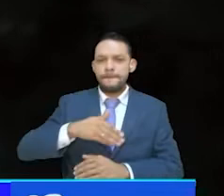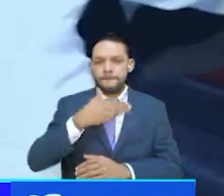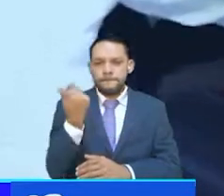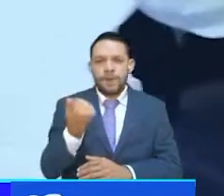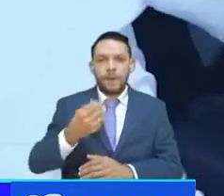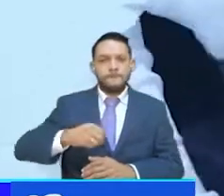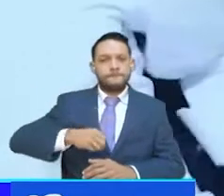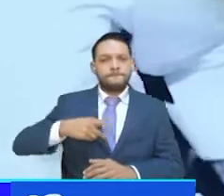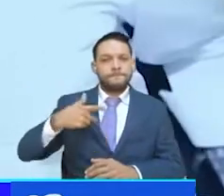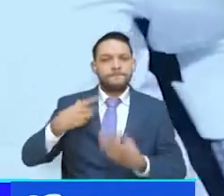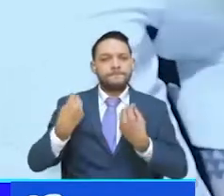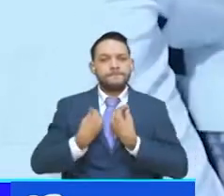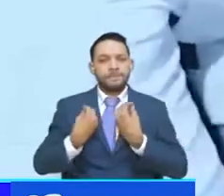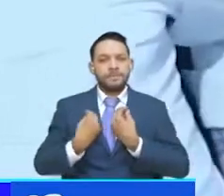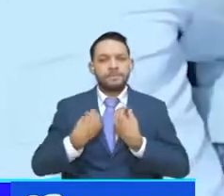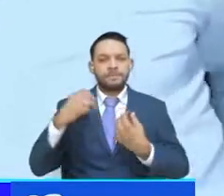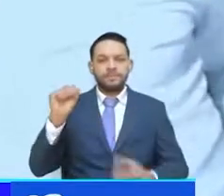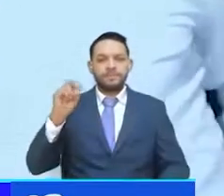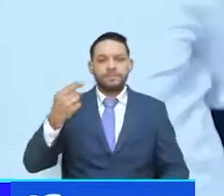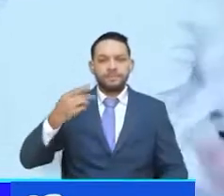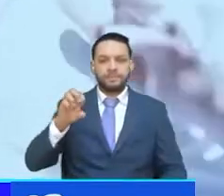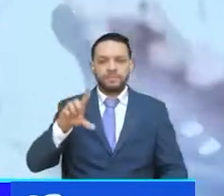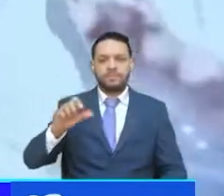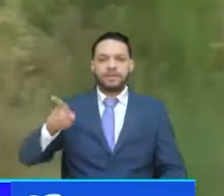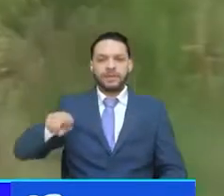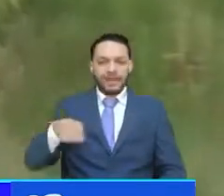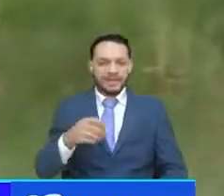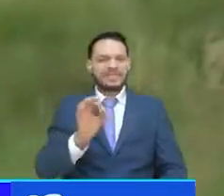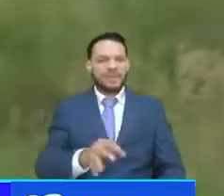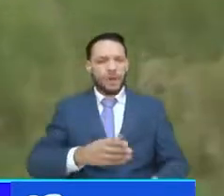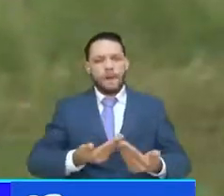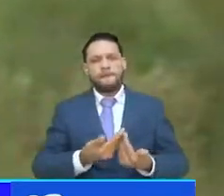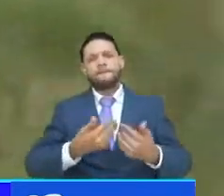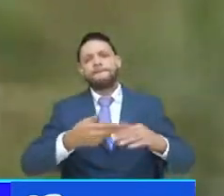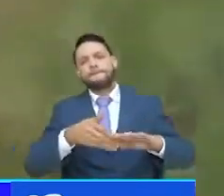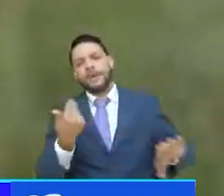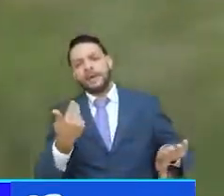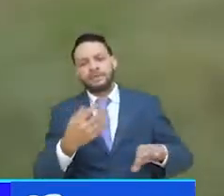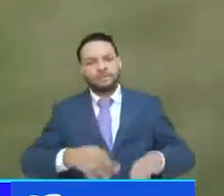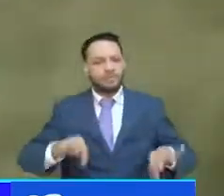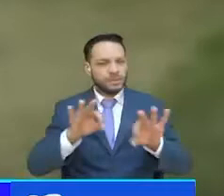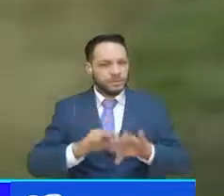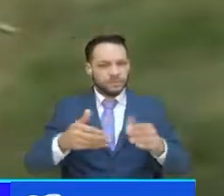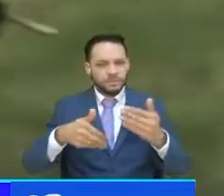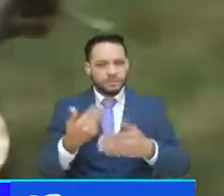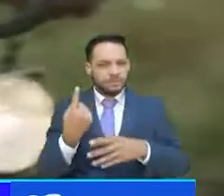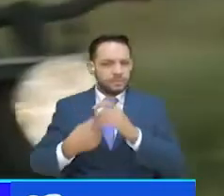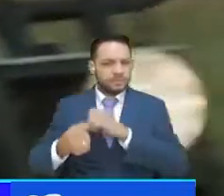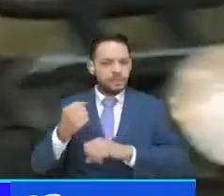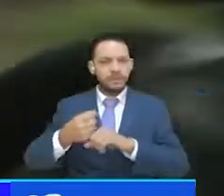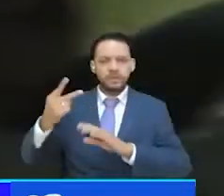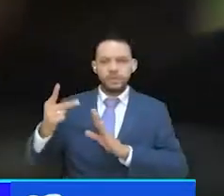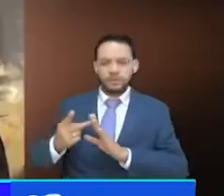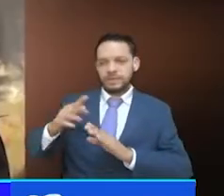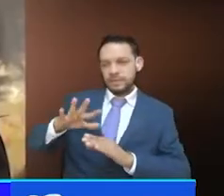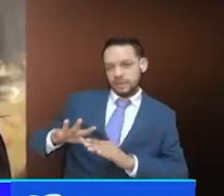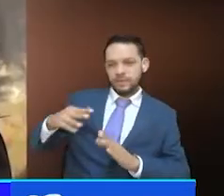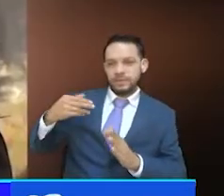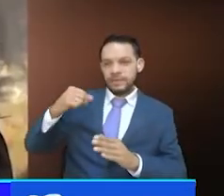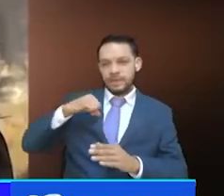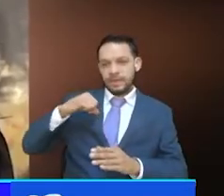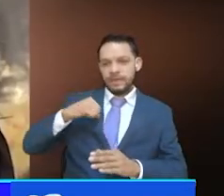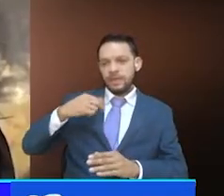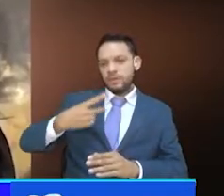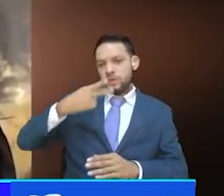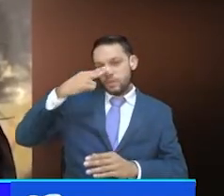Ángeles. Estos planes tan diferentes de vida habrían provocado el distanciamiento. La pareja comenzó su relación en el año 2005, tienen dos hijos,